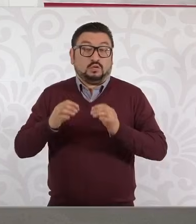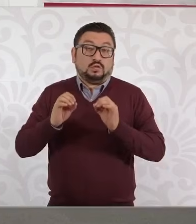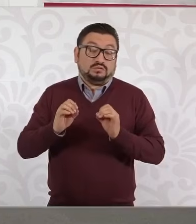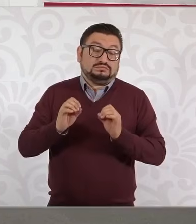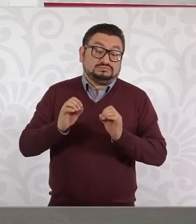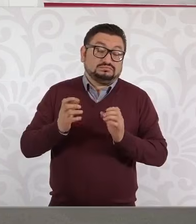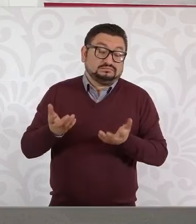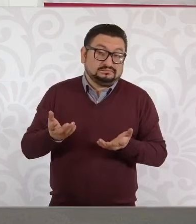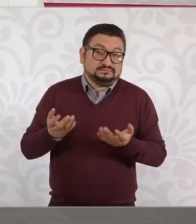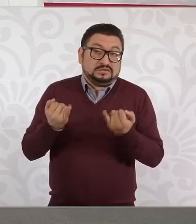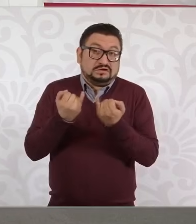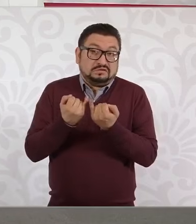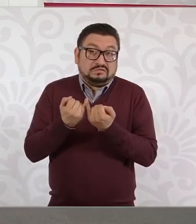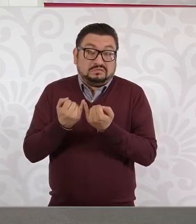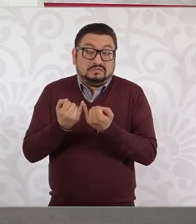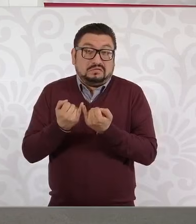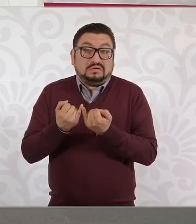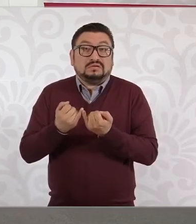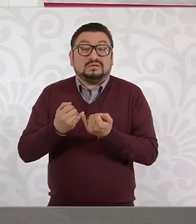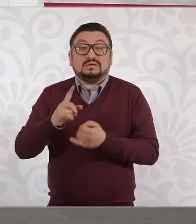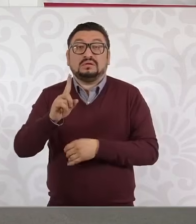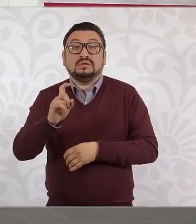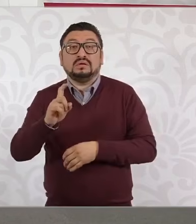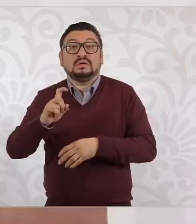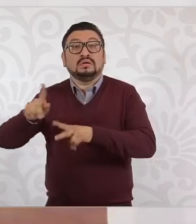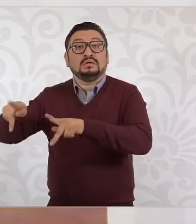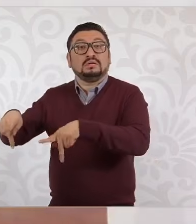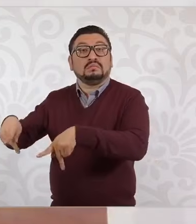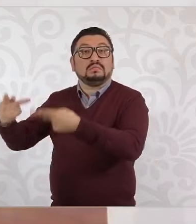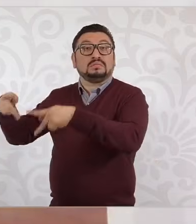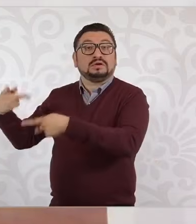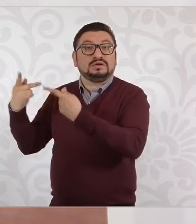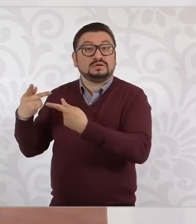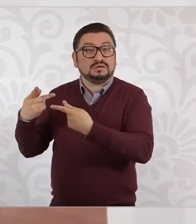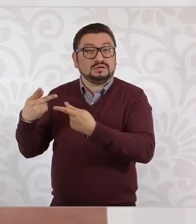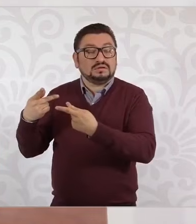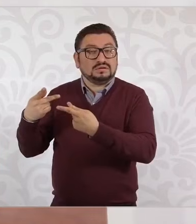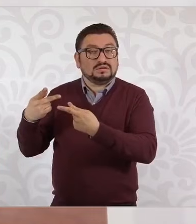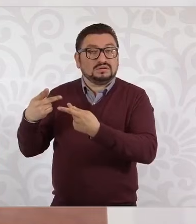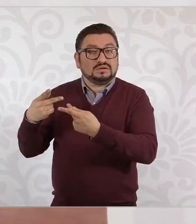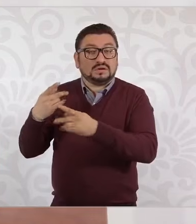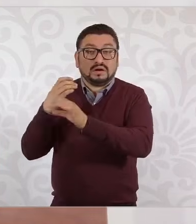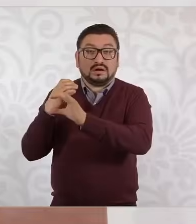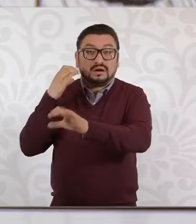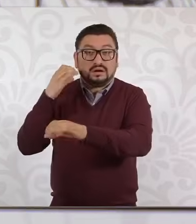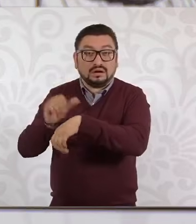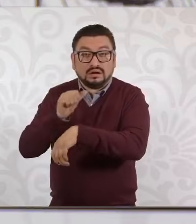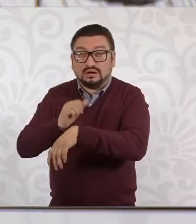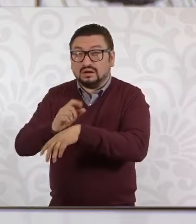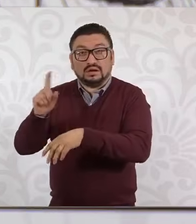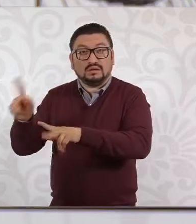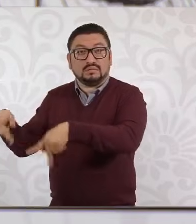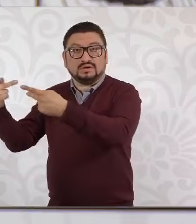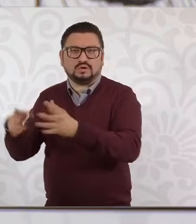O Vender agua en pipas. Para vender agua en pipa. O sea, la Conagua le